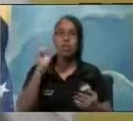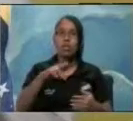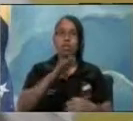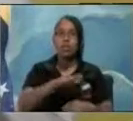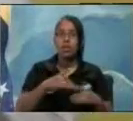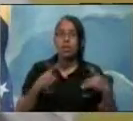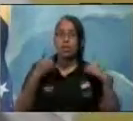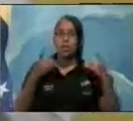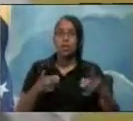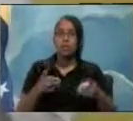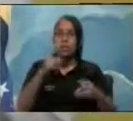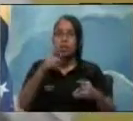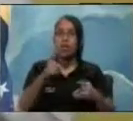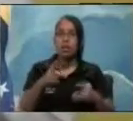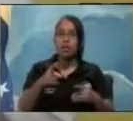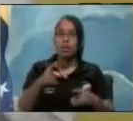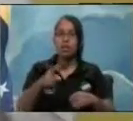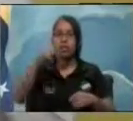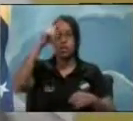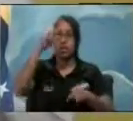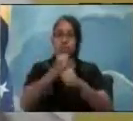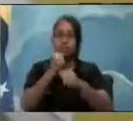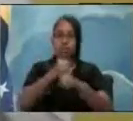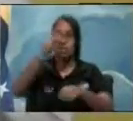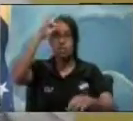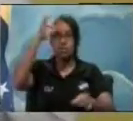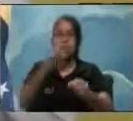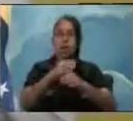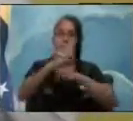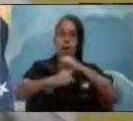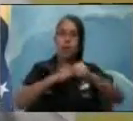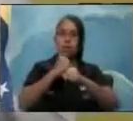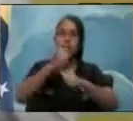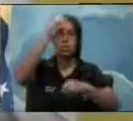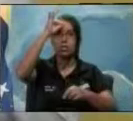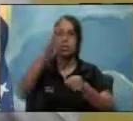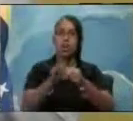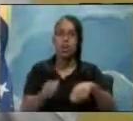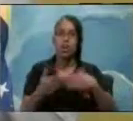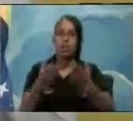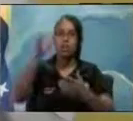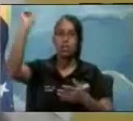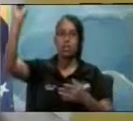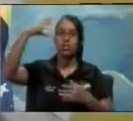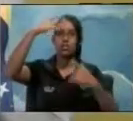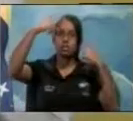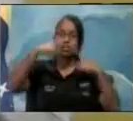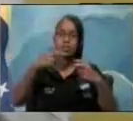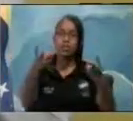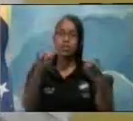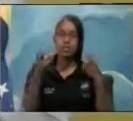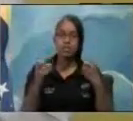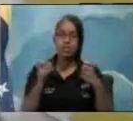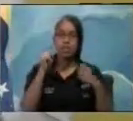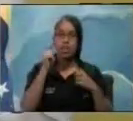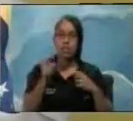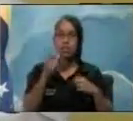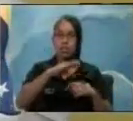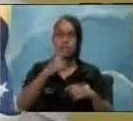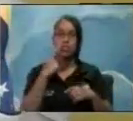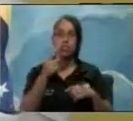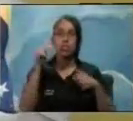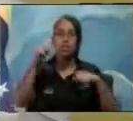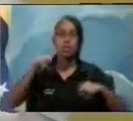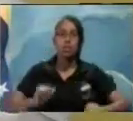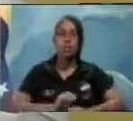dispuestos a accionar en fe, a obrar en fe, a dar de gracia lo que de gracia ha recibido. A ti te estoy diciendo en